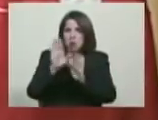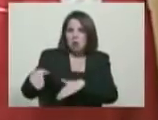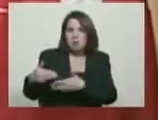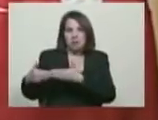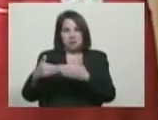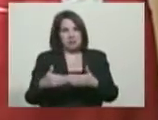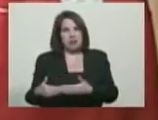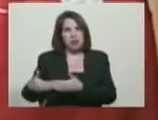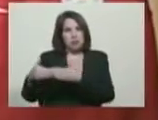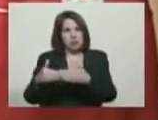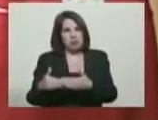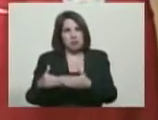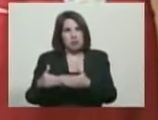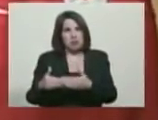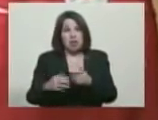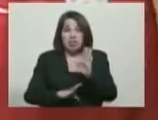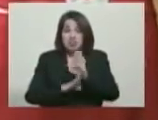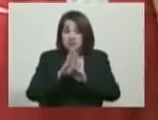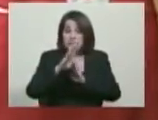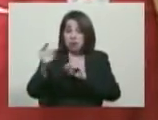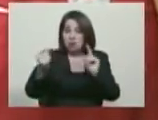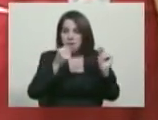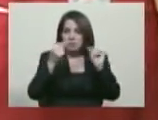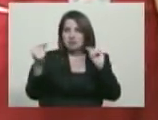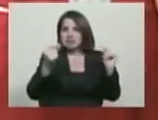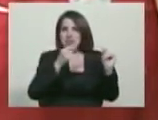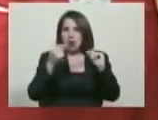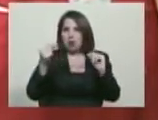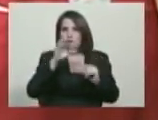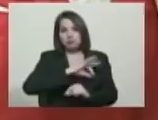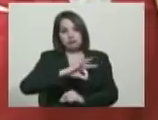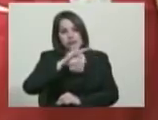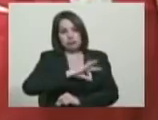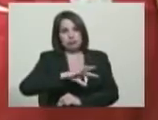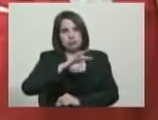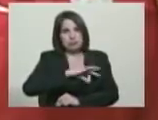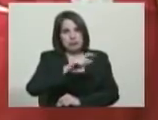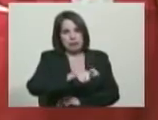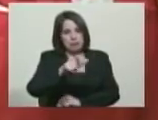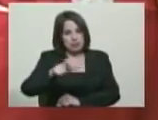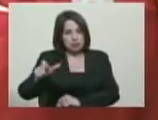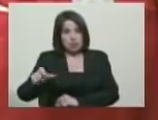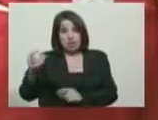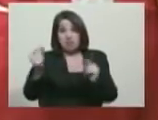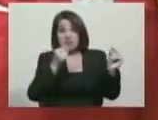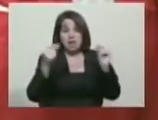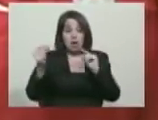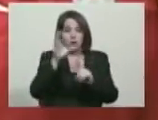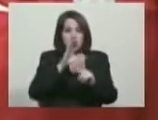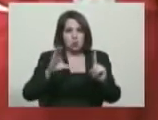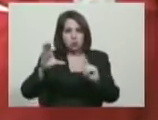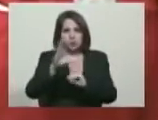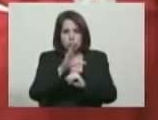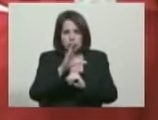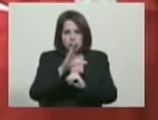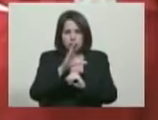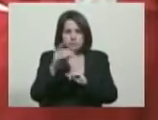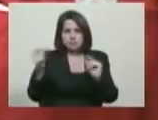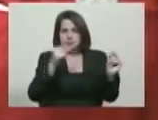Desarrollamos el concepto de diálogo de civilizaciones, diálogo de culturas, diálogo de